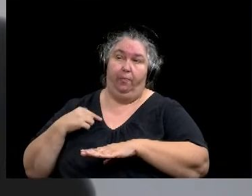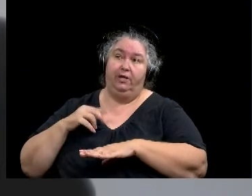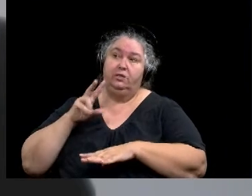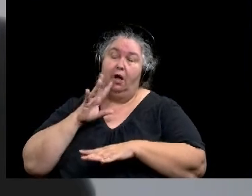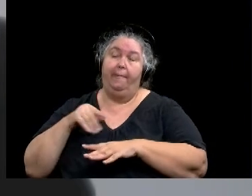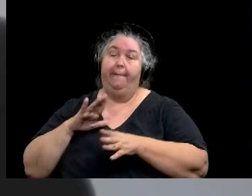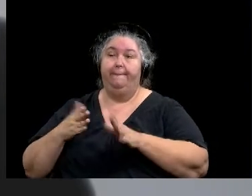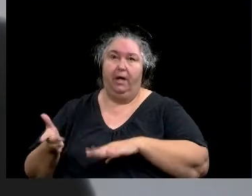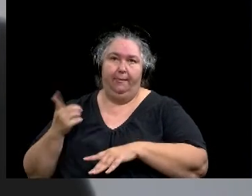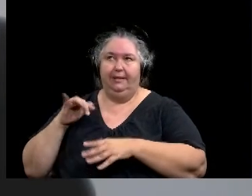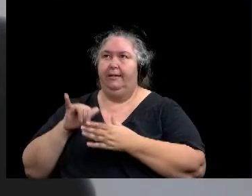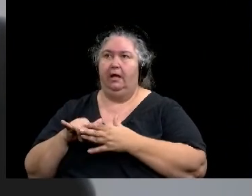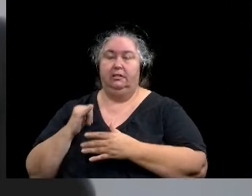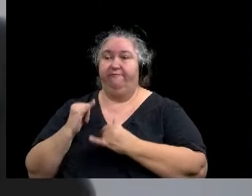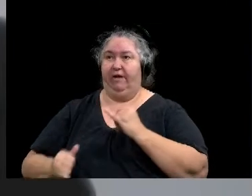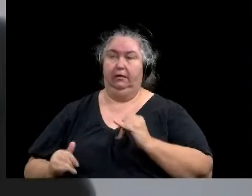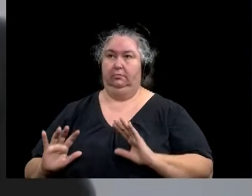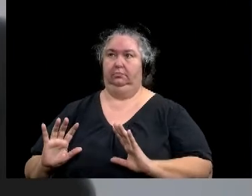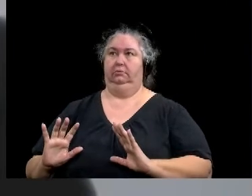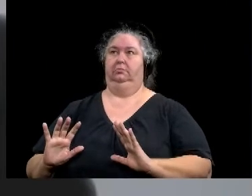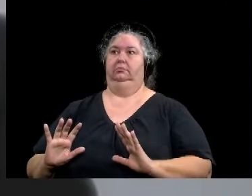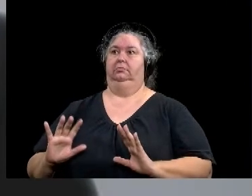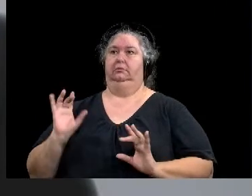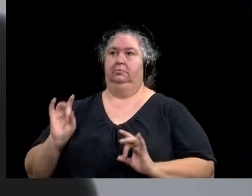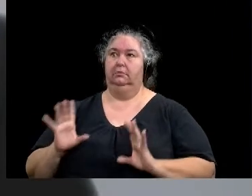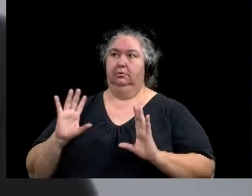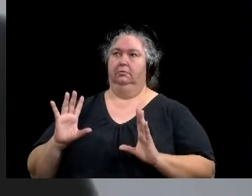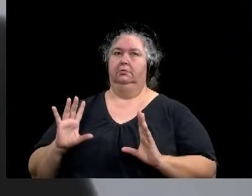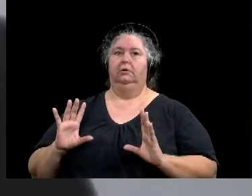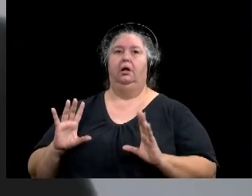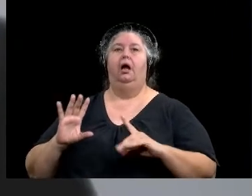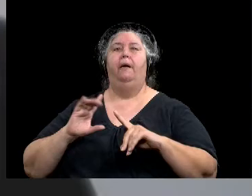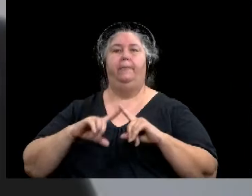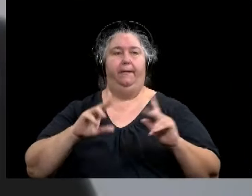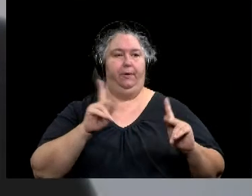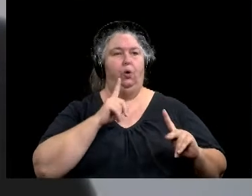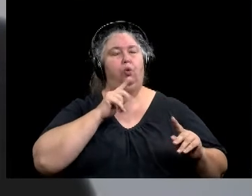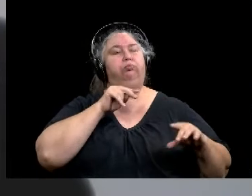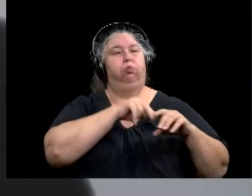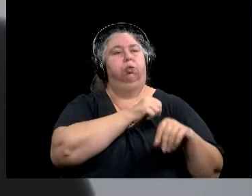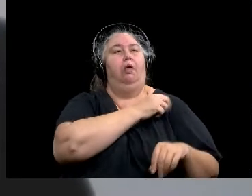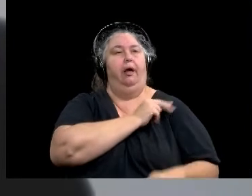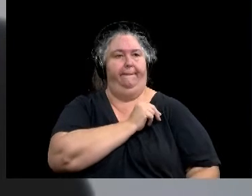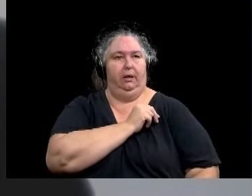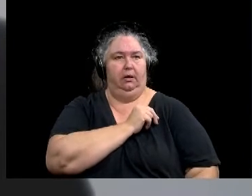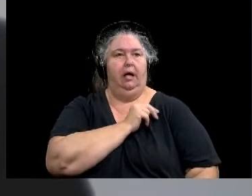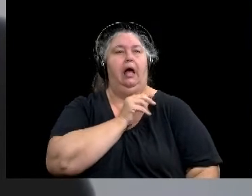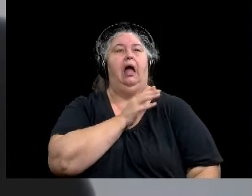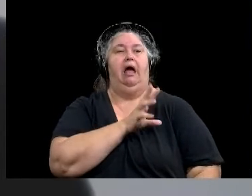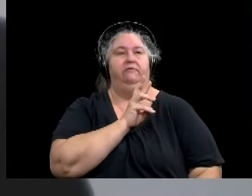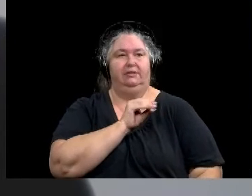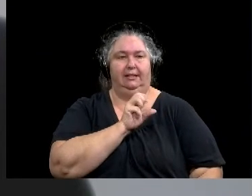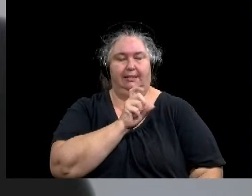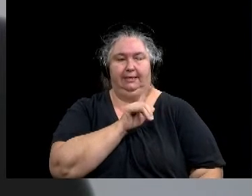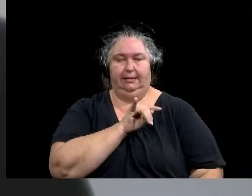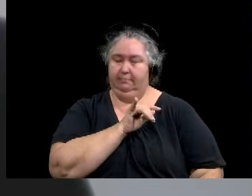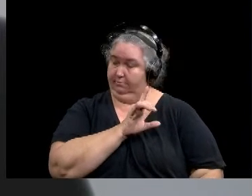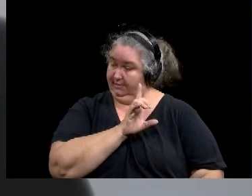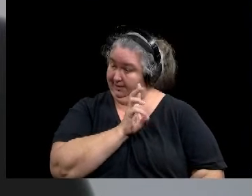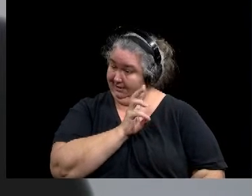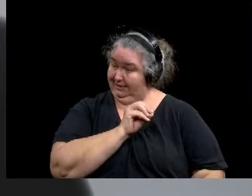más que les afecta la vida mortalidad toma la vida pero algunos de esos pacientes de esos 60 días